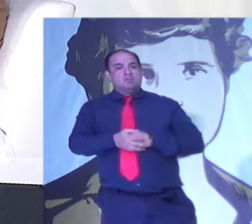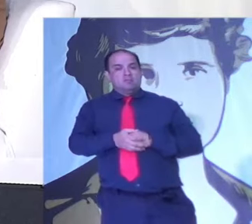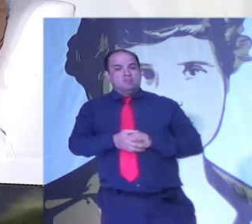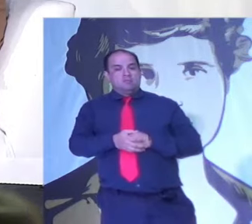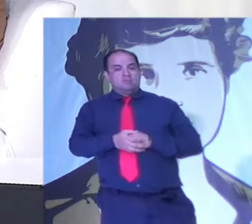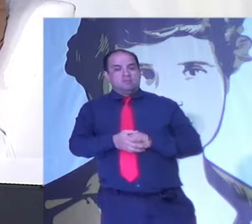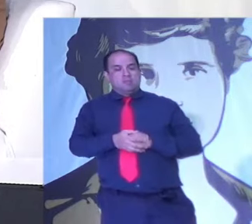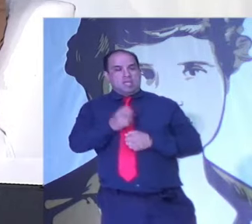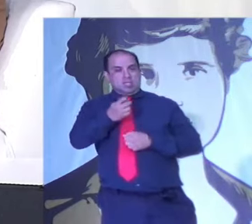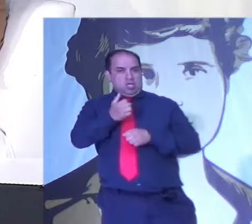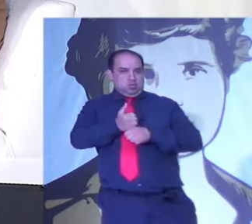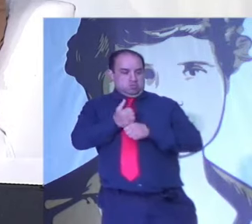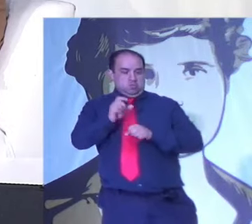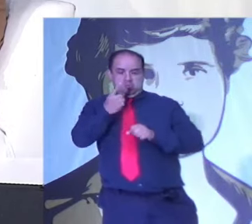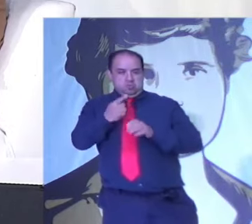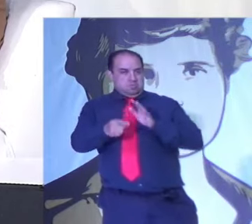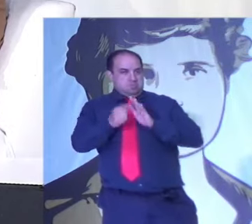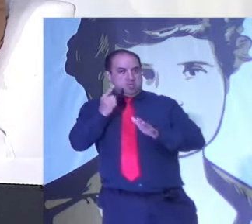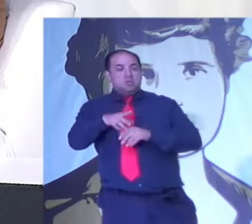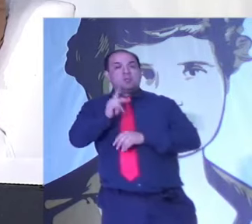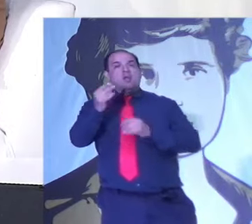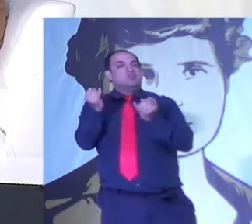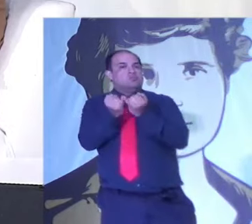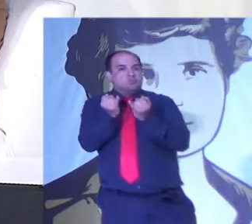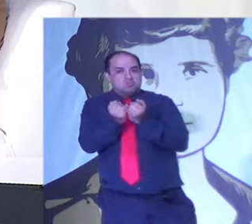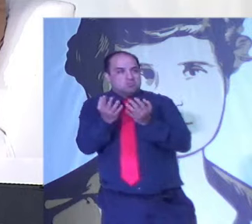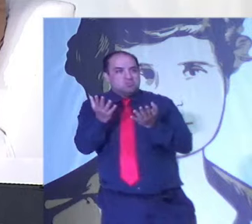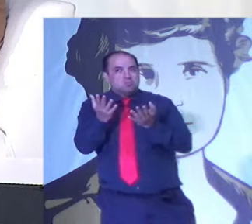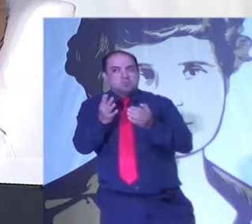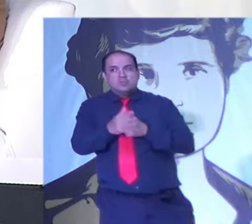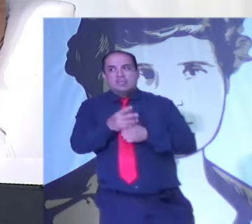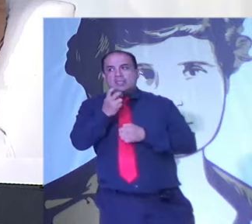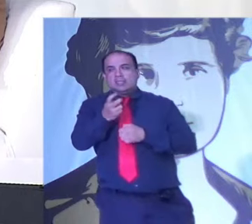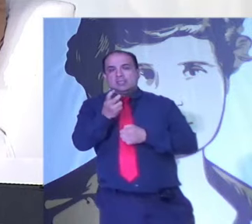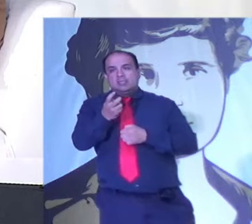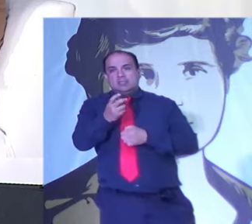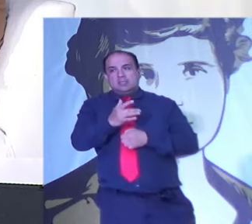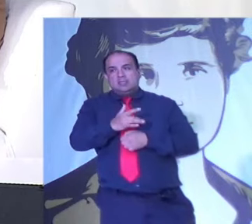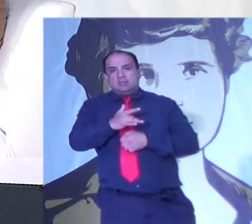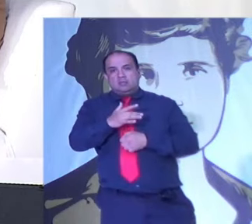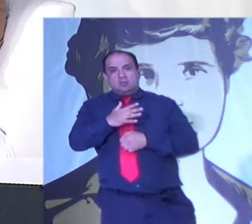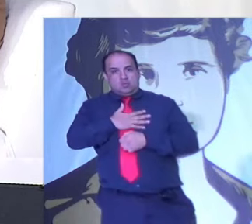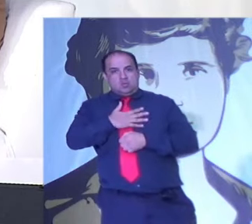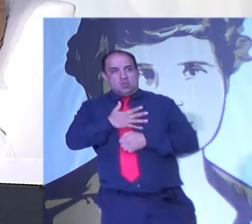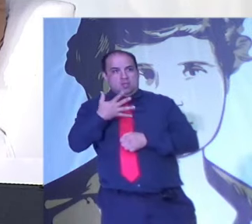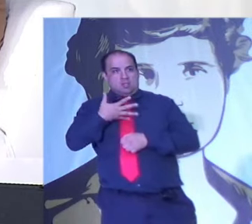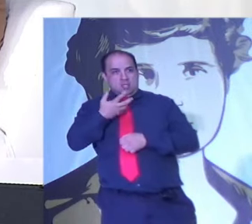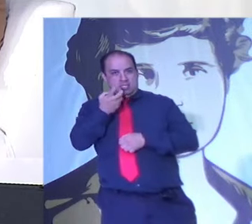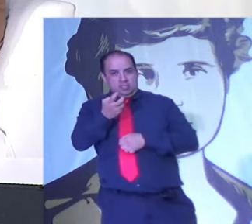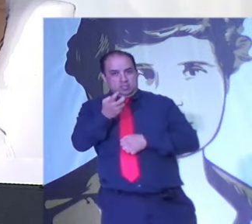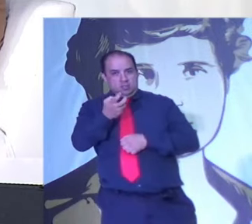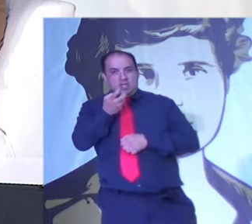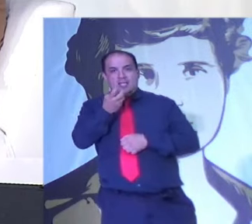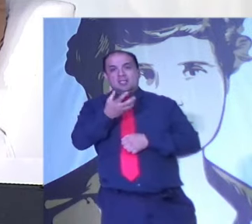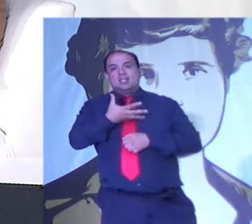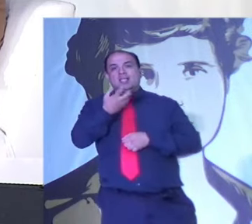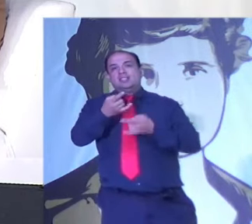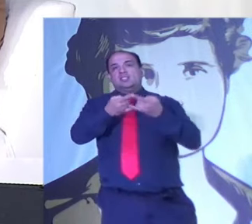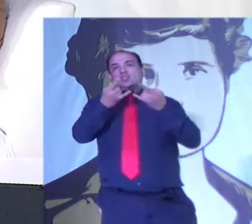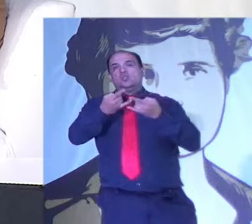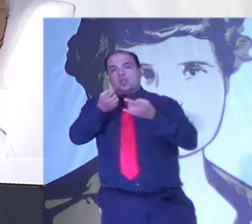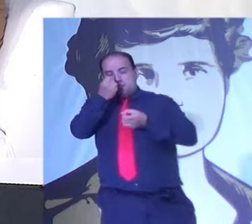¿no? Entonces, o igual, ¿no? Igual es esta locura que yo tengo, ¿no? Y de ahí es de donde salen todas mis